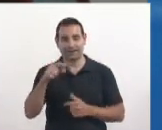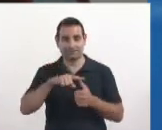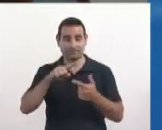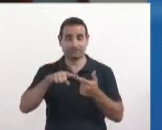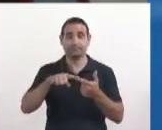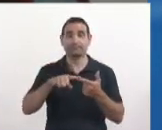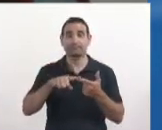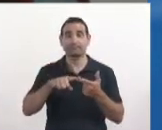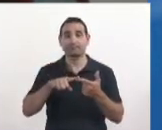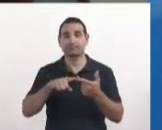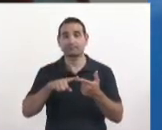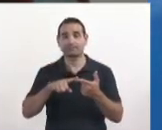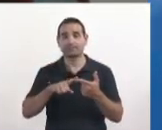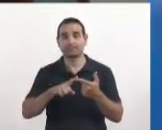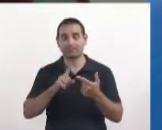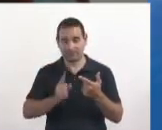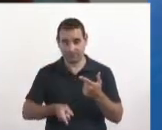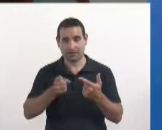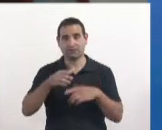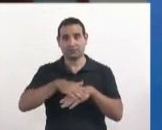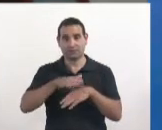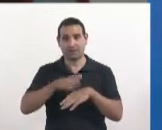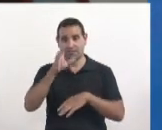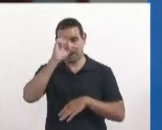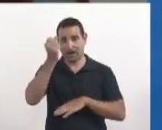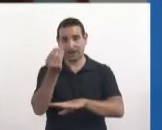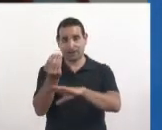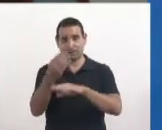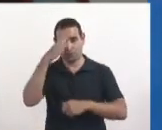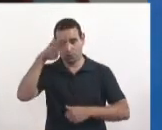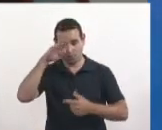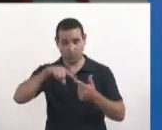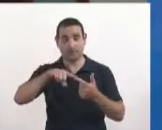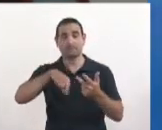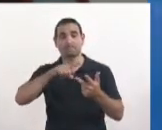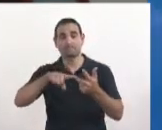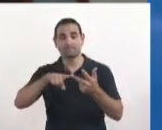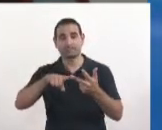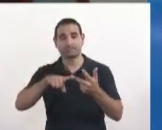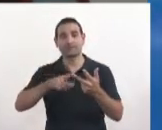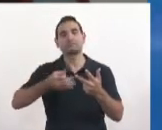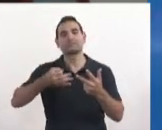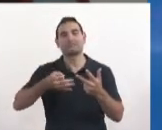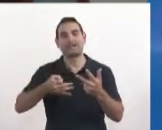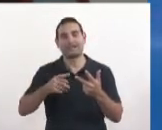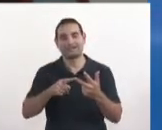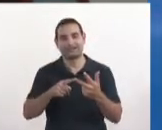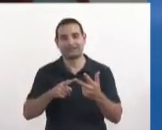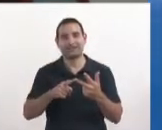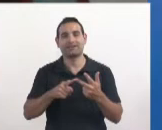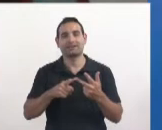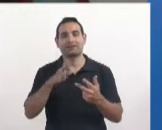al compañero que también sería cargo de la República de Cuba y en especial a